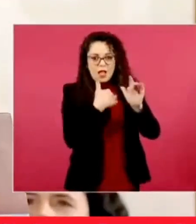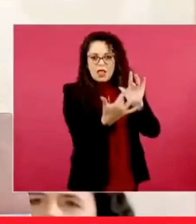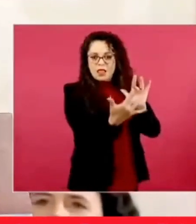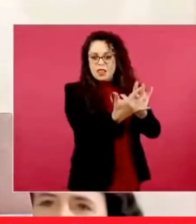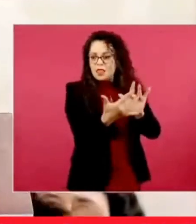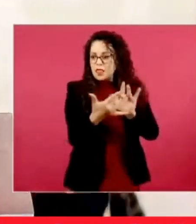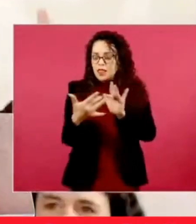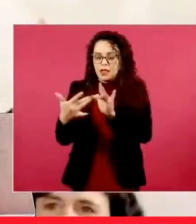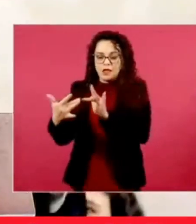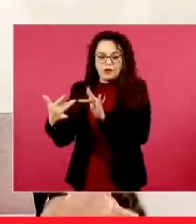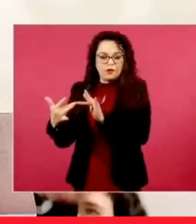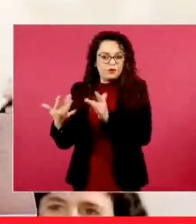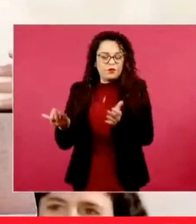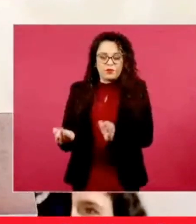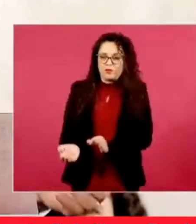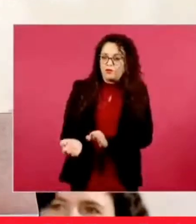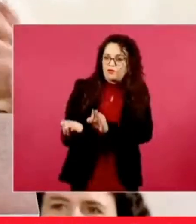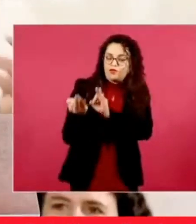y la gente pues